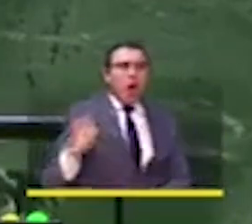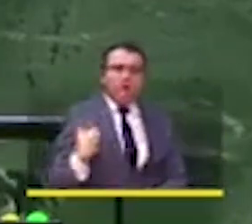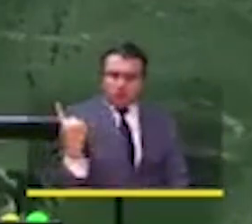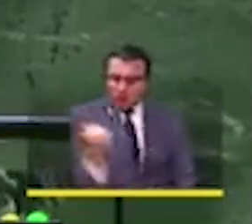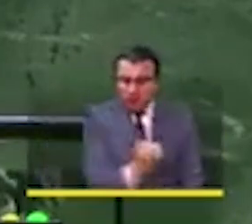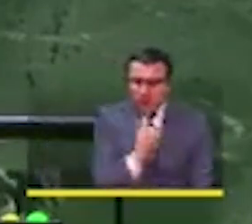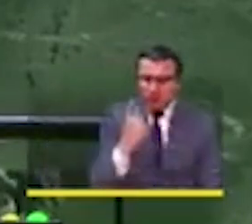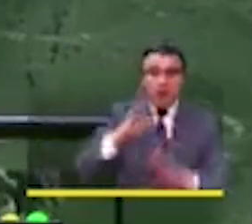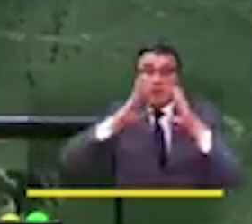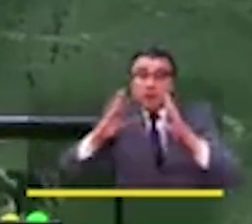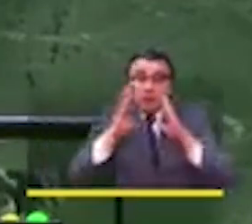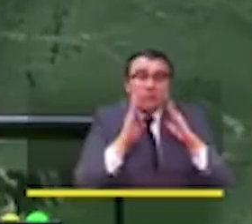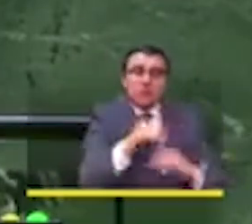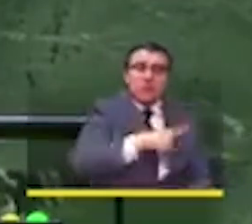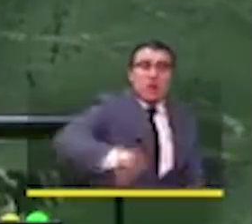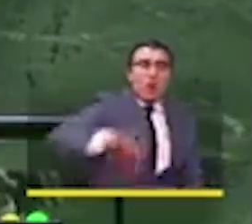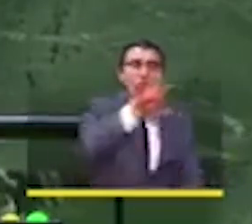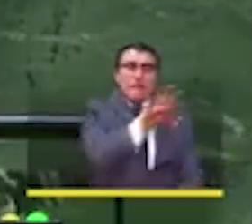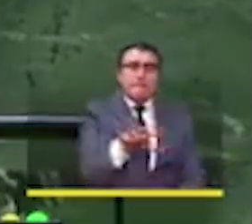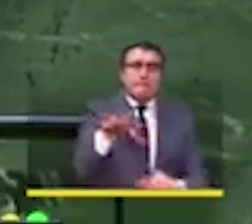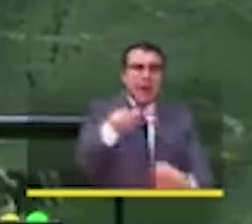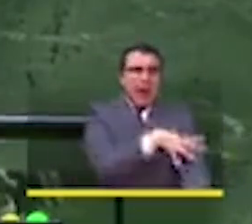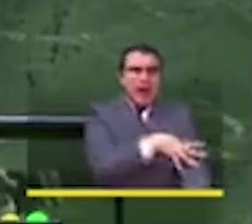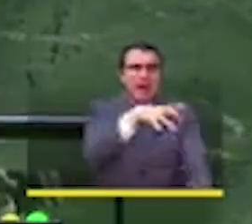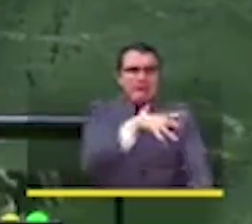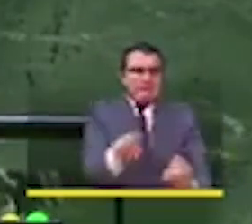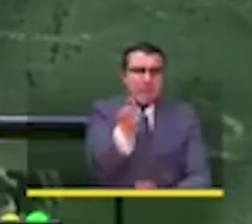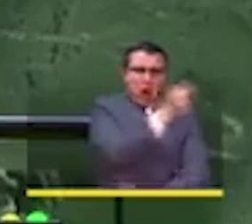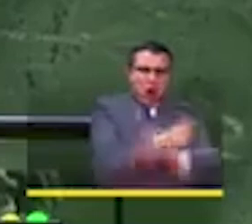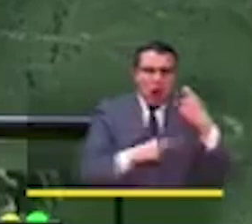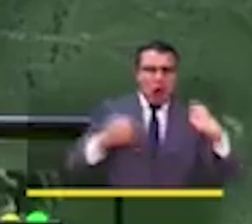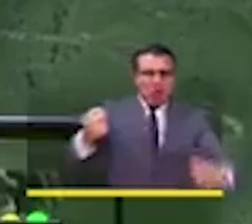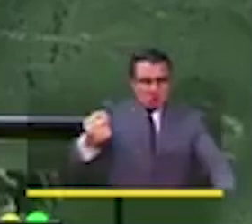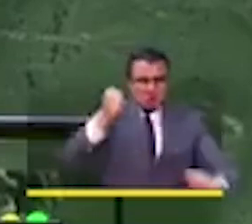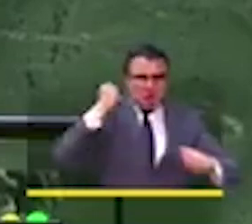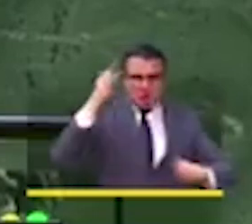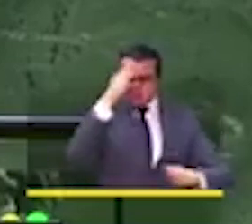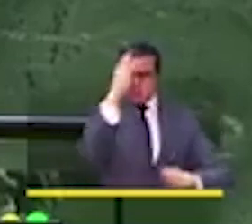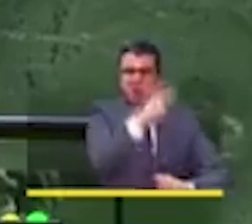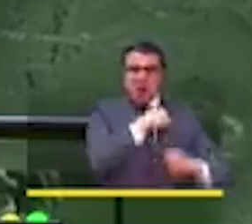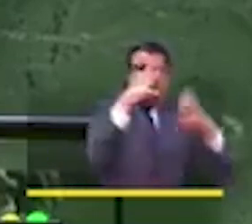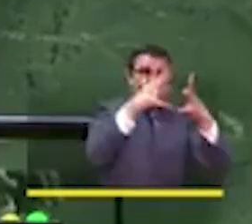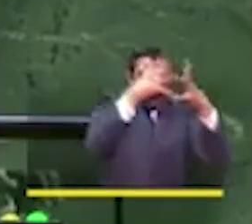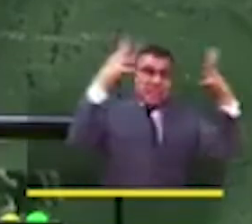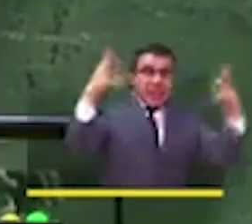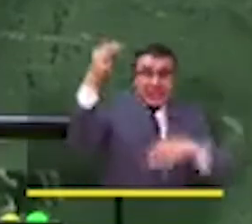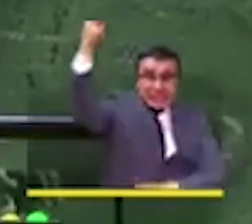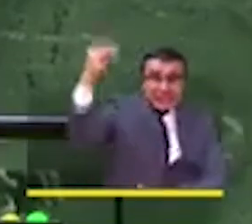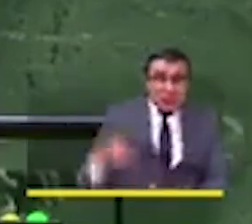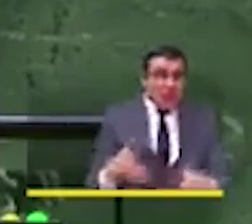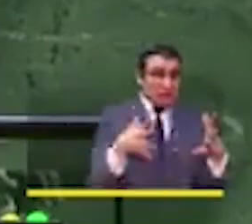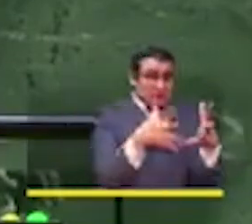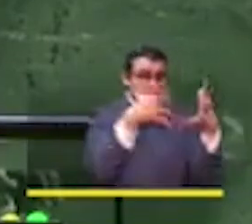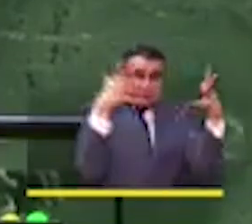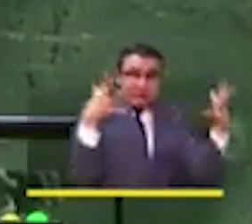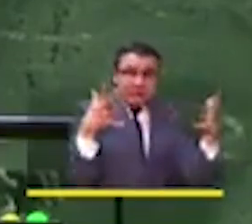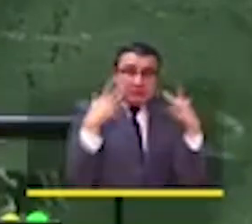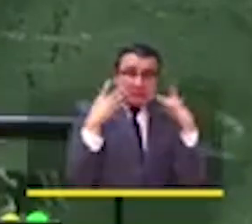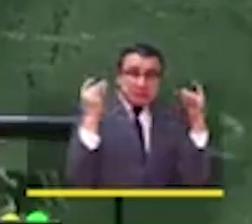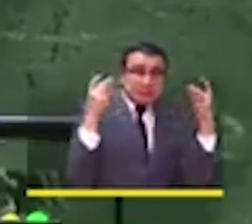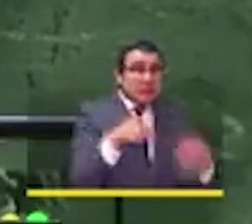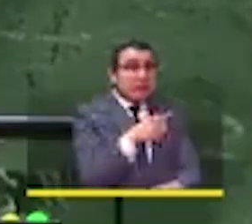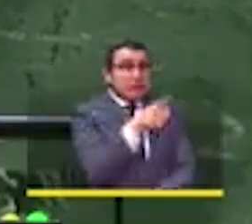países, los países del mayor poder económico y militar de la historia de la humanidad, entonces